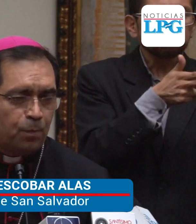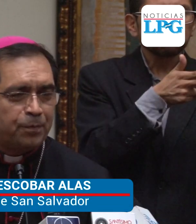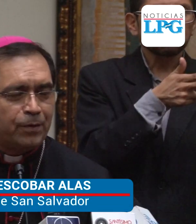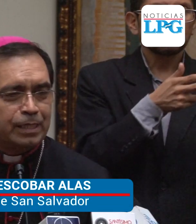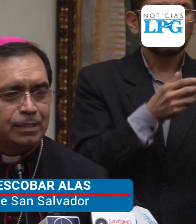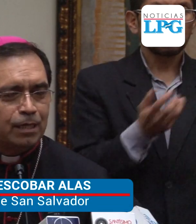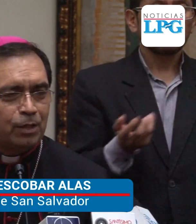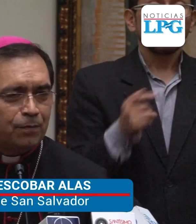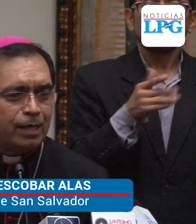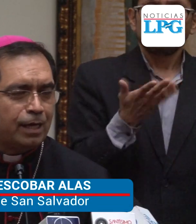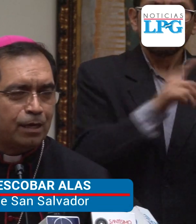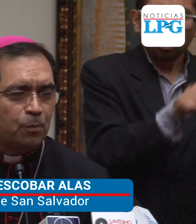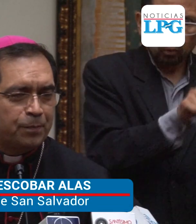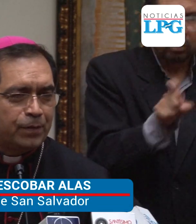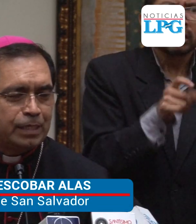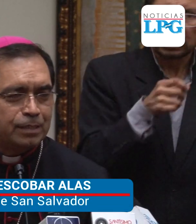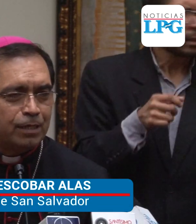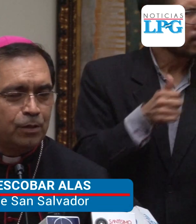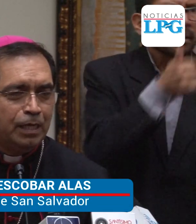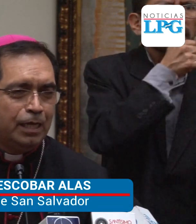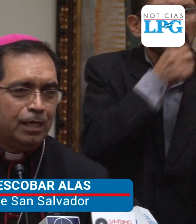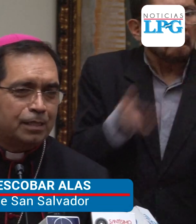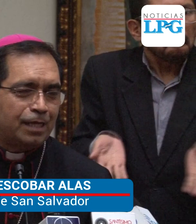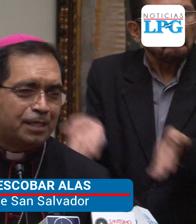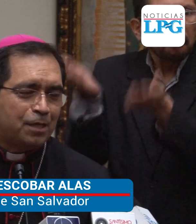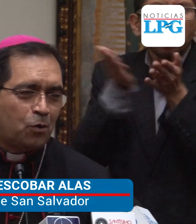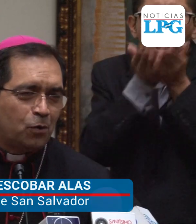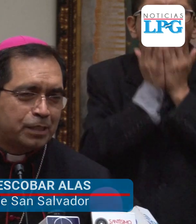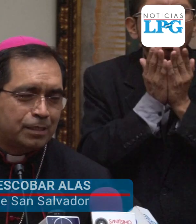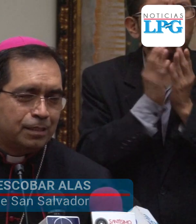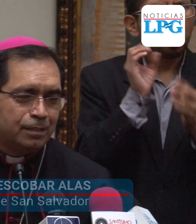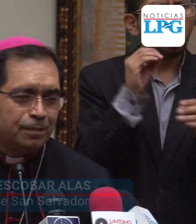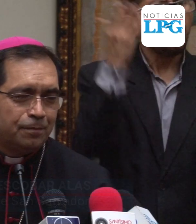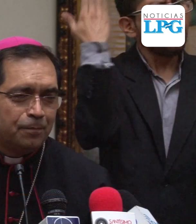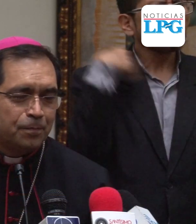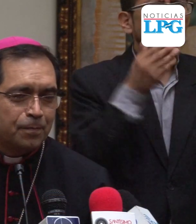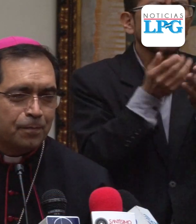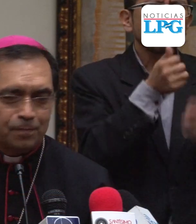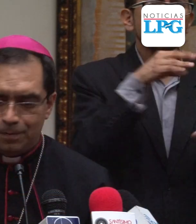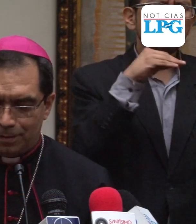agua, así como privatizaron la banca, como privatizaron tantas cosas.